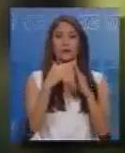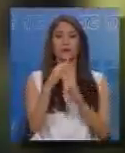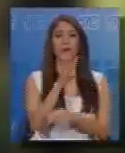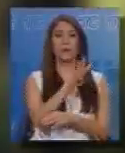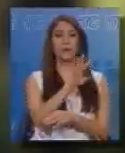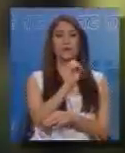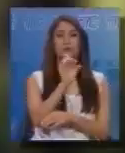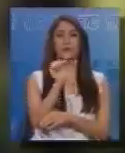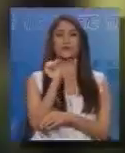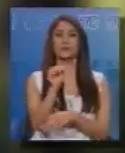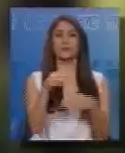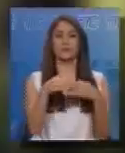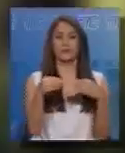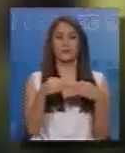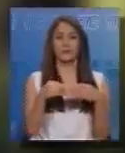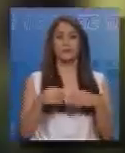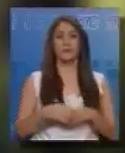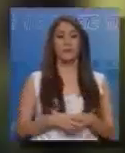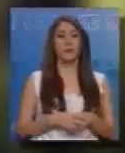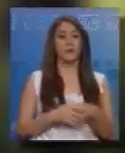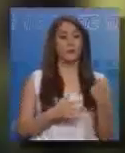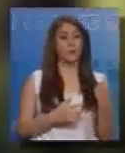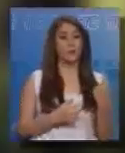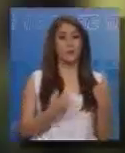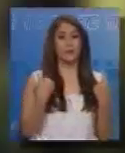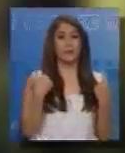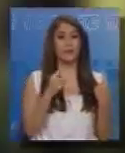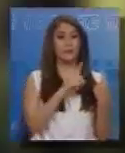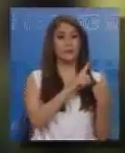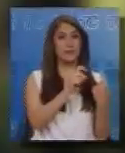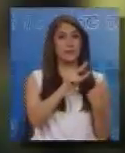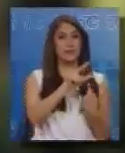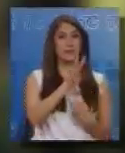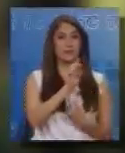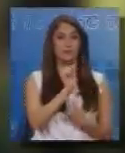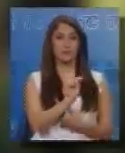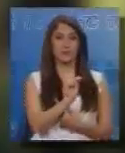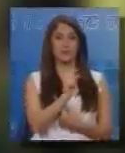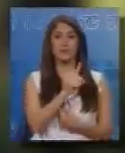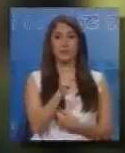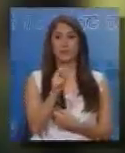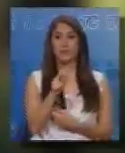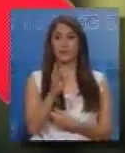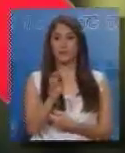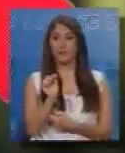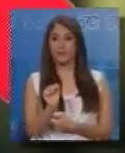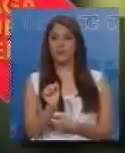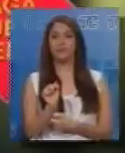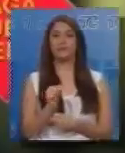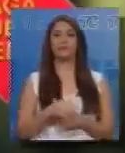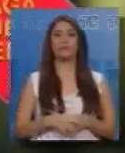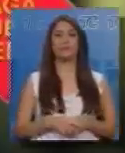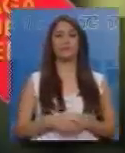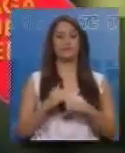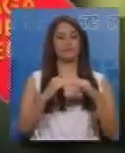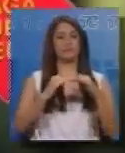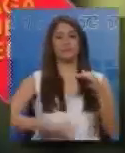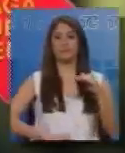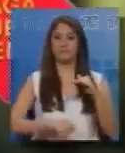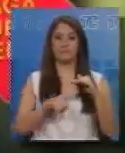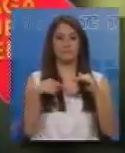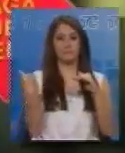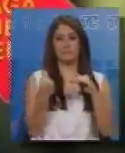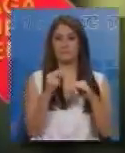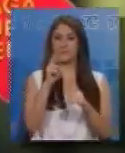de 400.000 dólares, cada uno recibiría 134.000, valor que estaría por debajo de la base. Entonces,